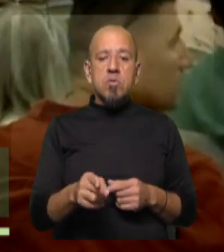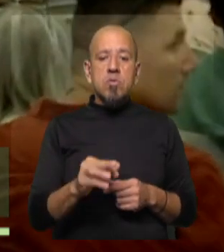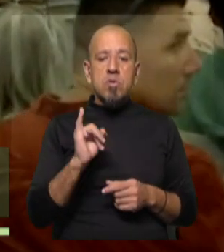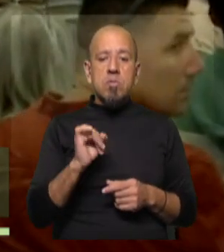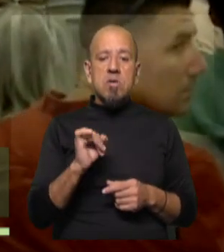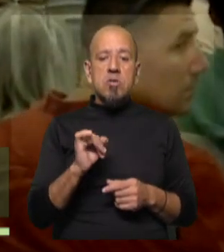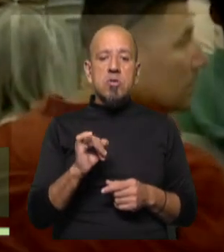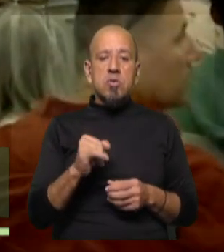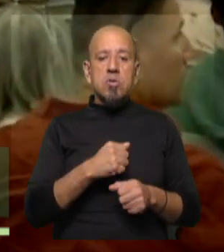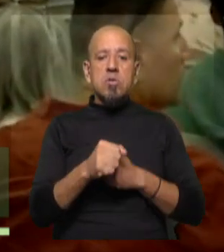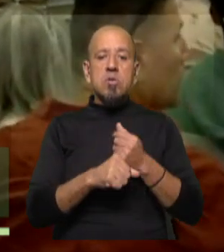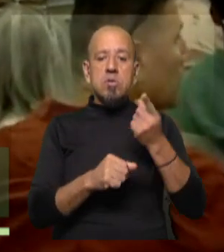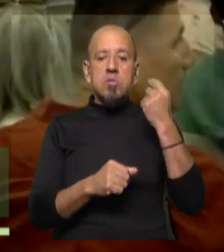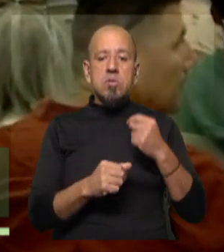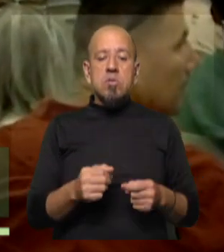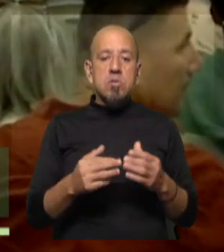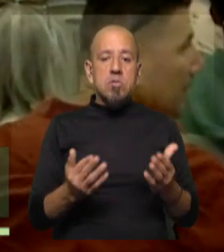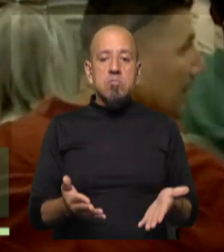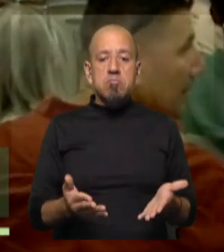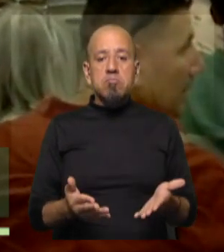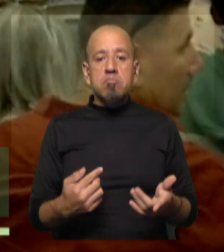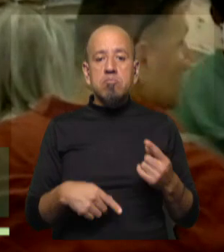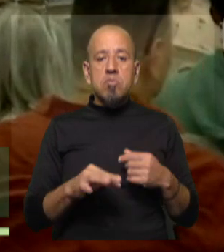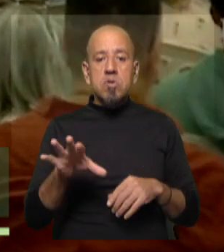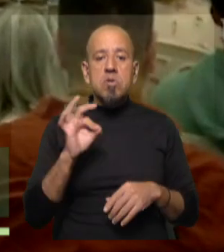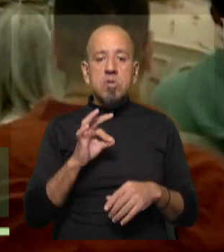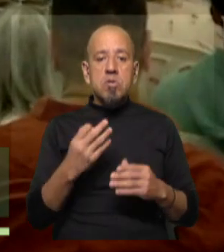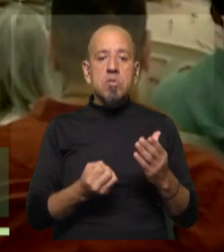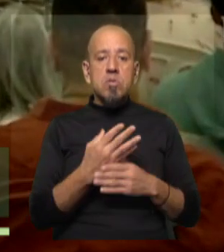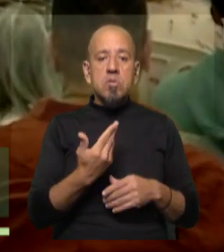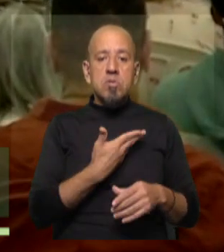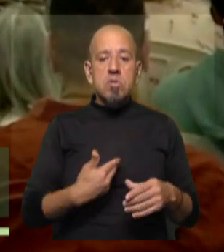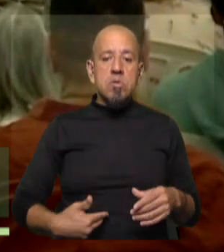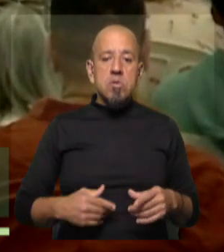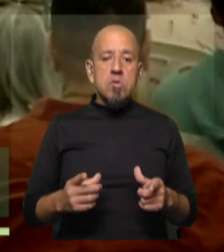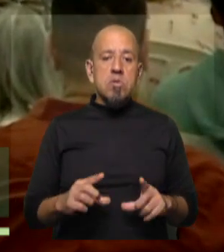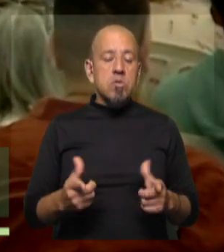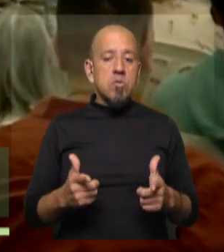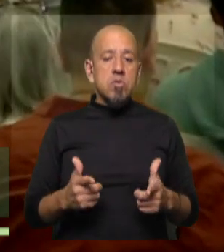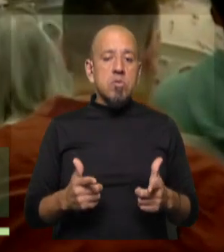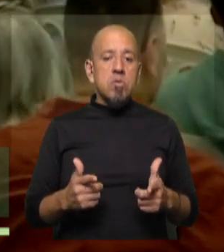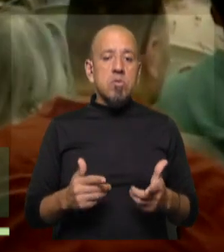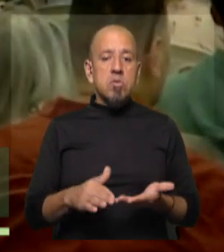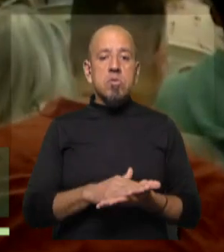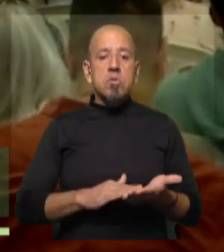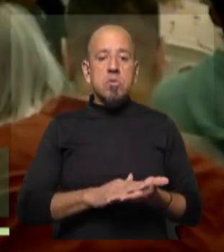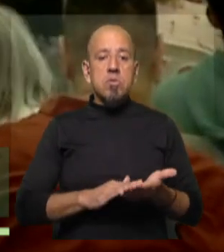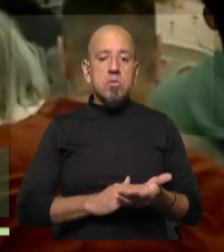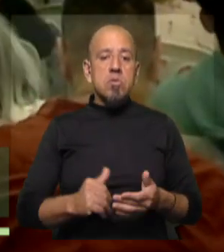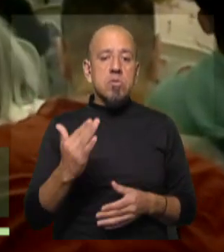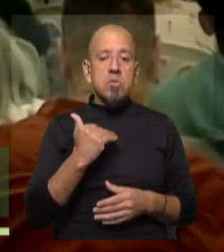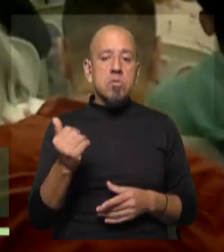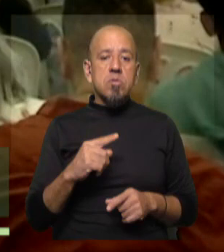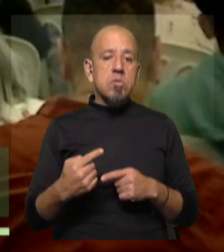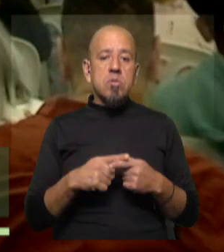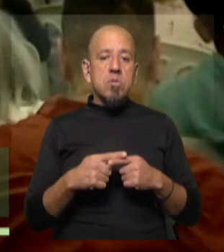pasado. Nunca tuvo quórum ni siquiera para elegir un nuevo presidente. No hay ningún lugar en el que yo esté convocado a